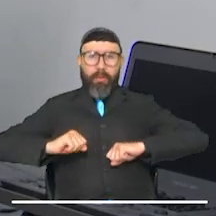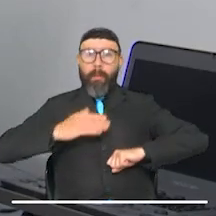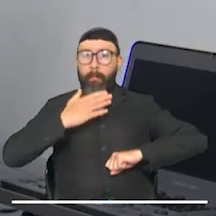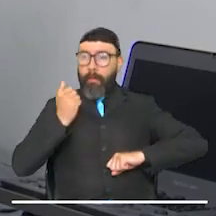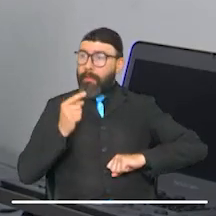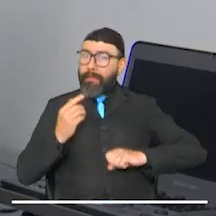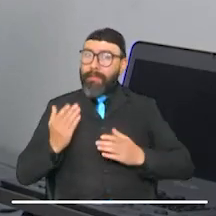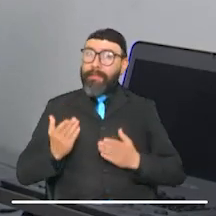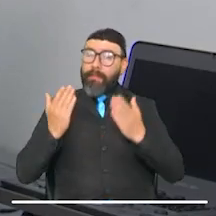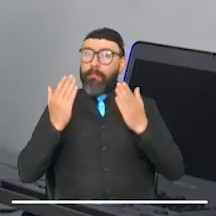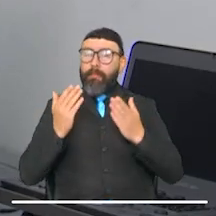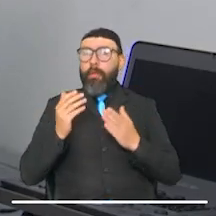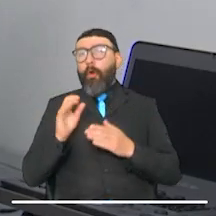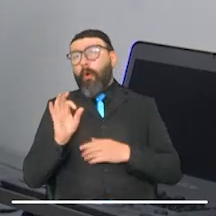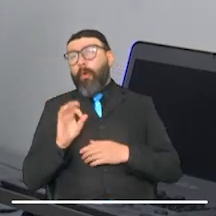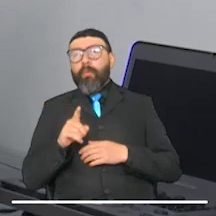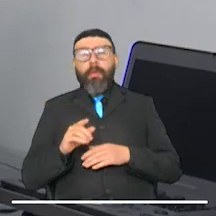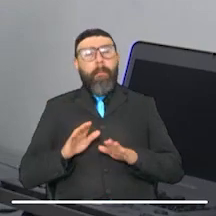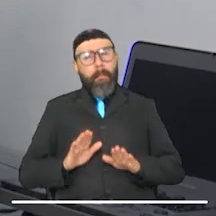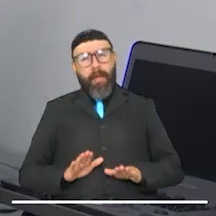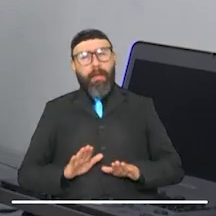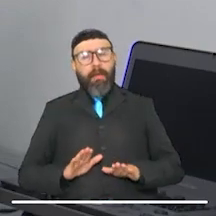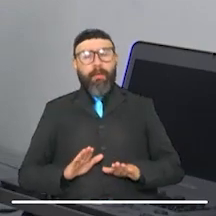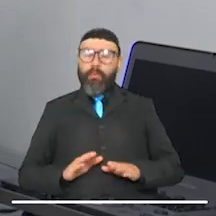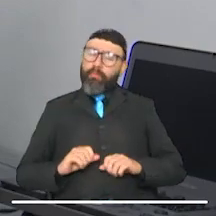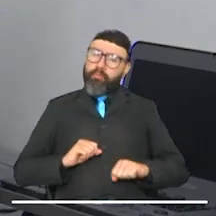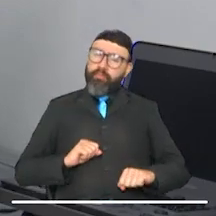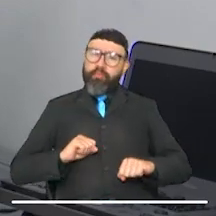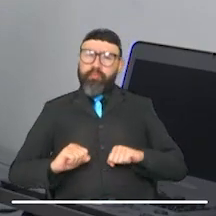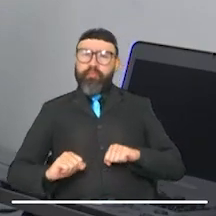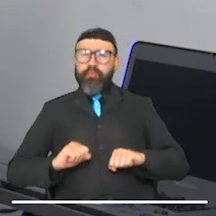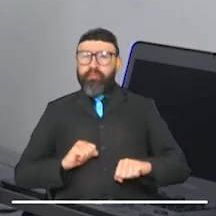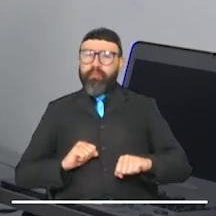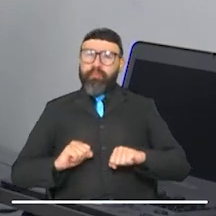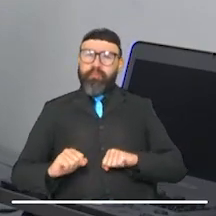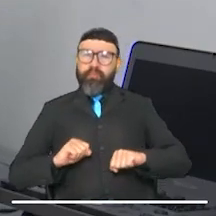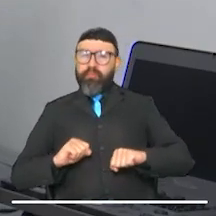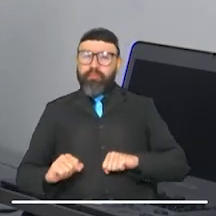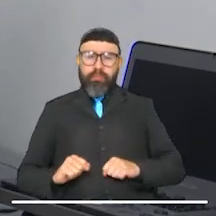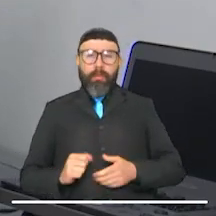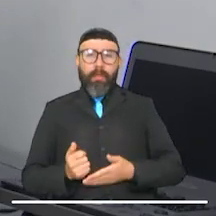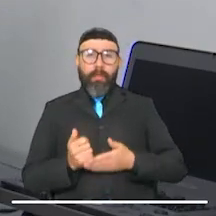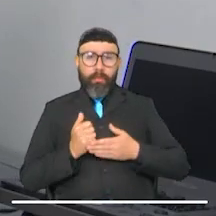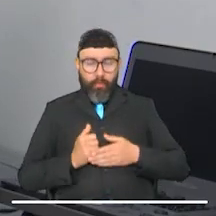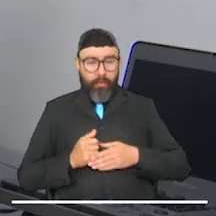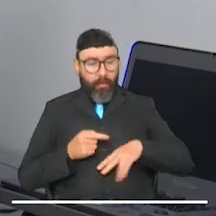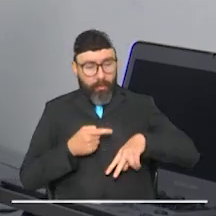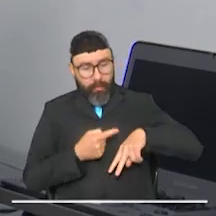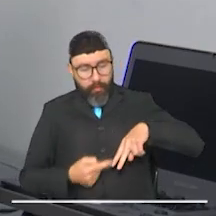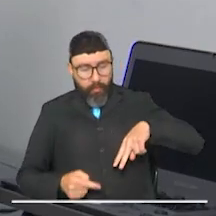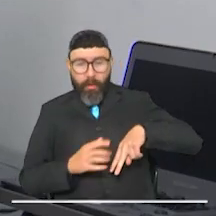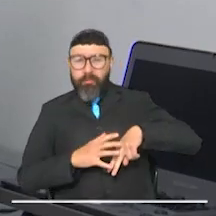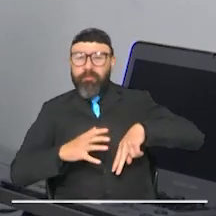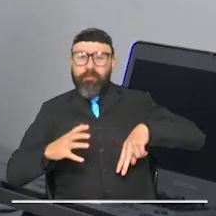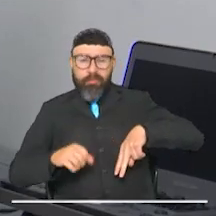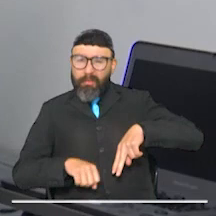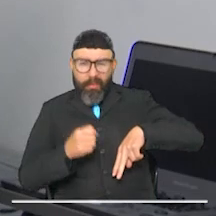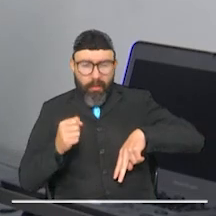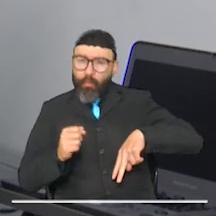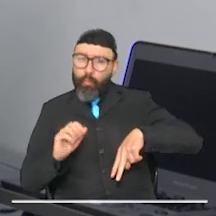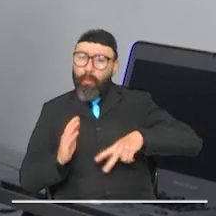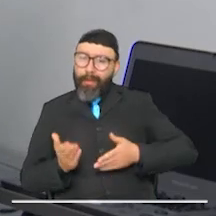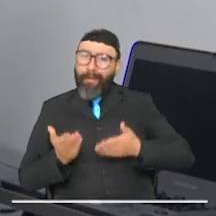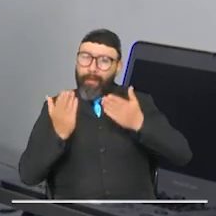lo menos hacer como unas pausas y unos ejercicios que les frene ese proceso degenerativo y deterioro de la enfermedad